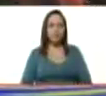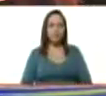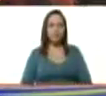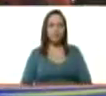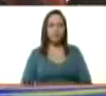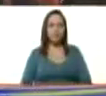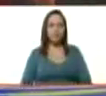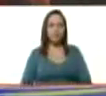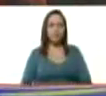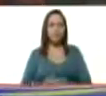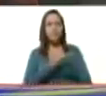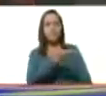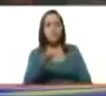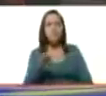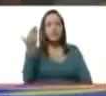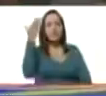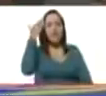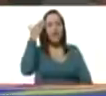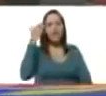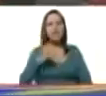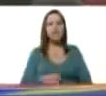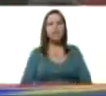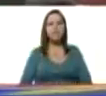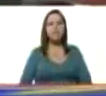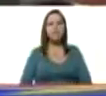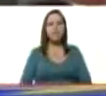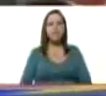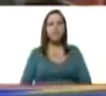Y ustedes saben,